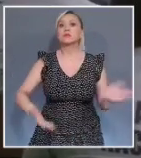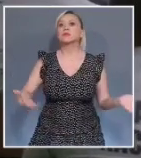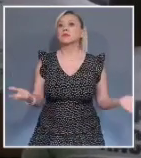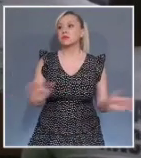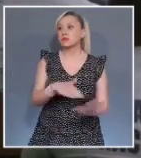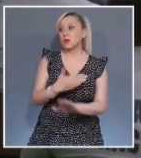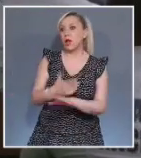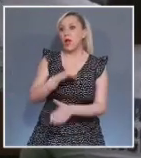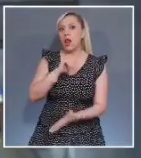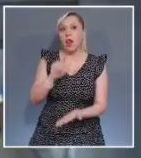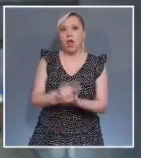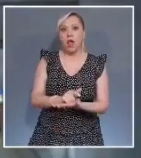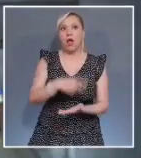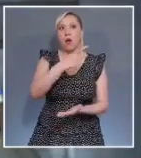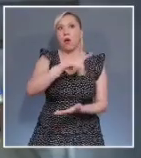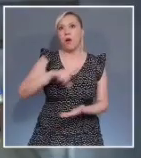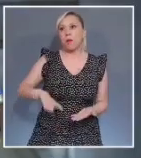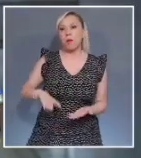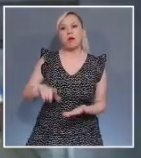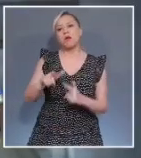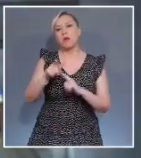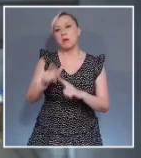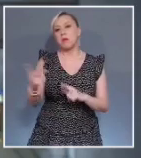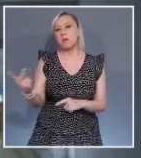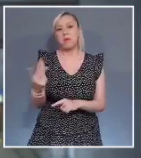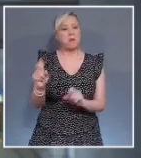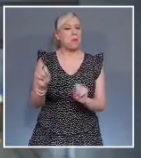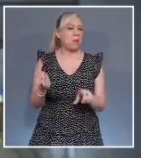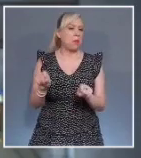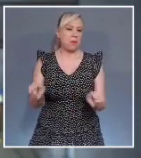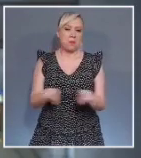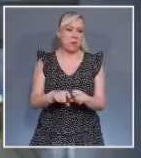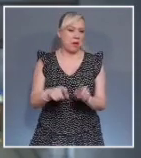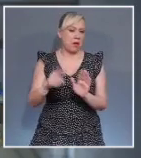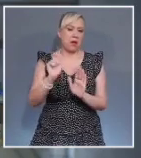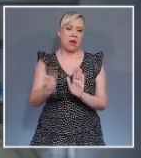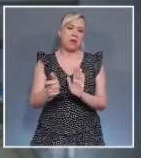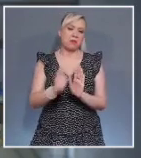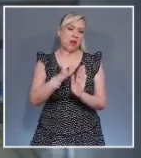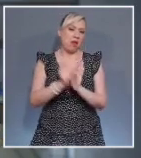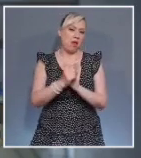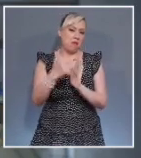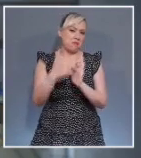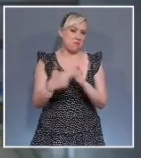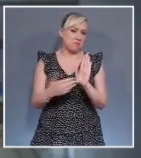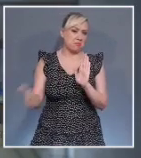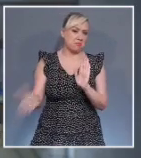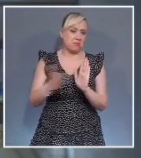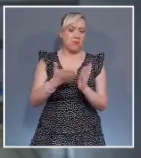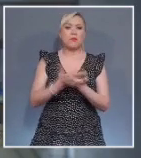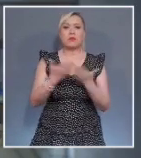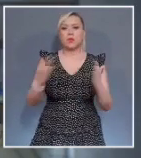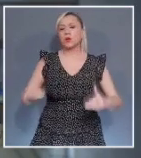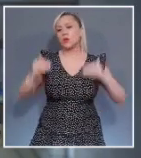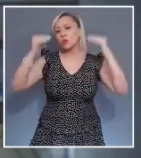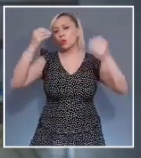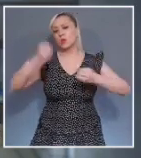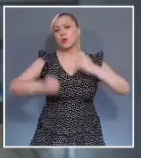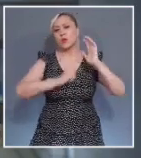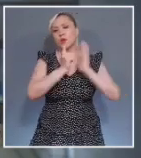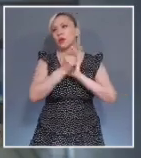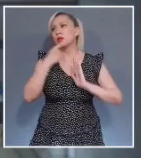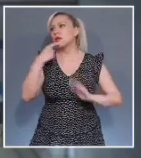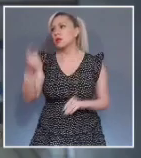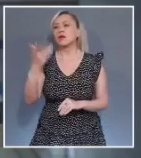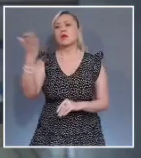disposiciones seguirán vigentes. La Suprema Corte declaró la invalidez de la facultad dada a la Guardia Nacional de realizar